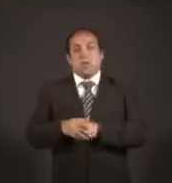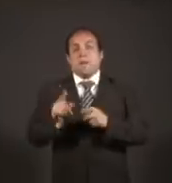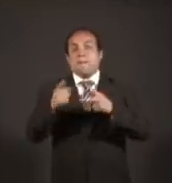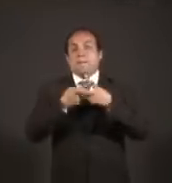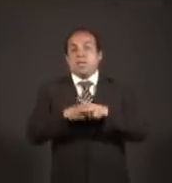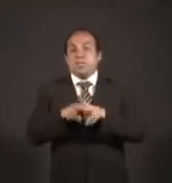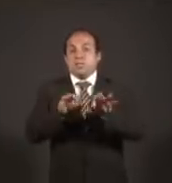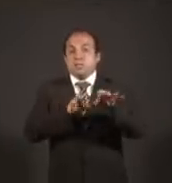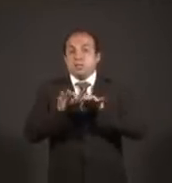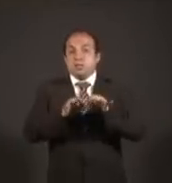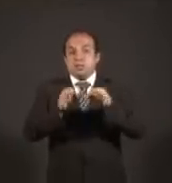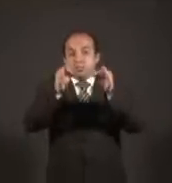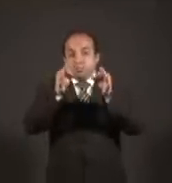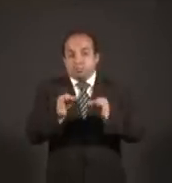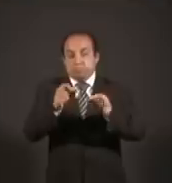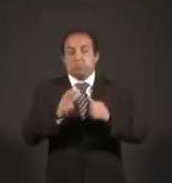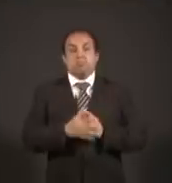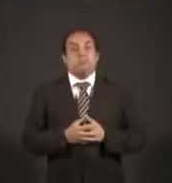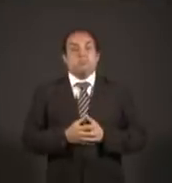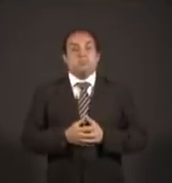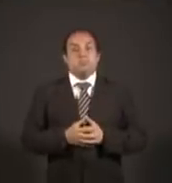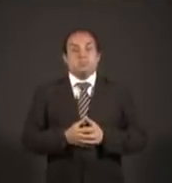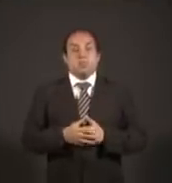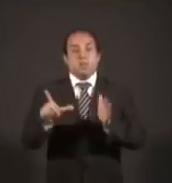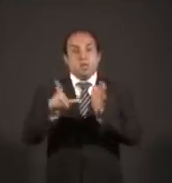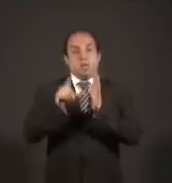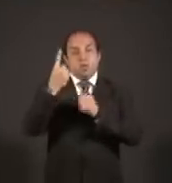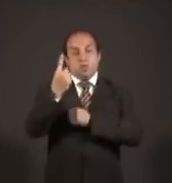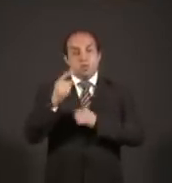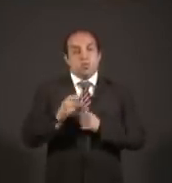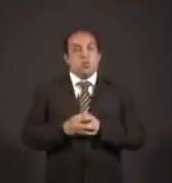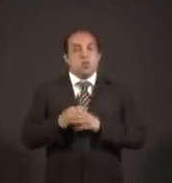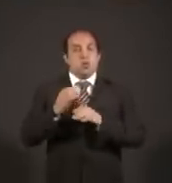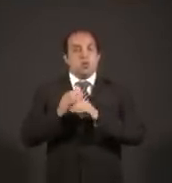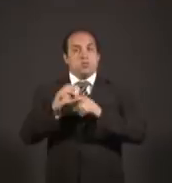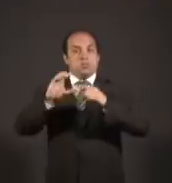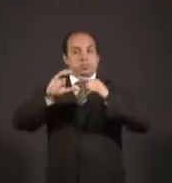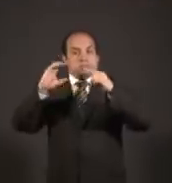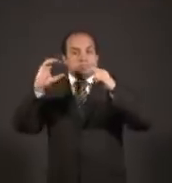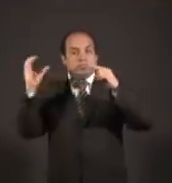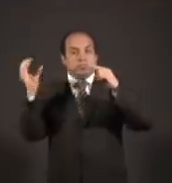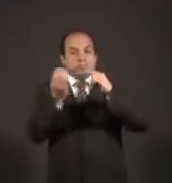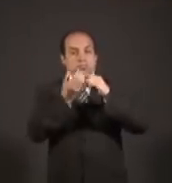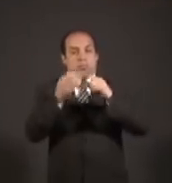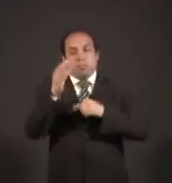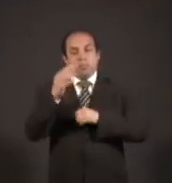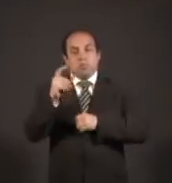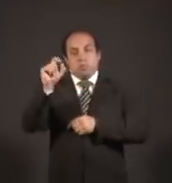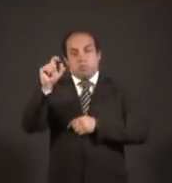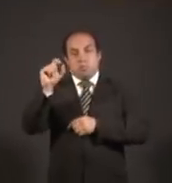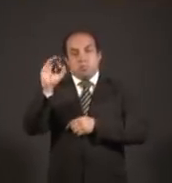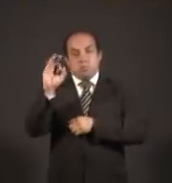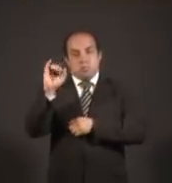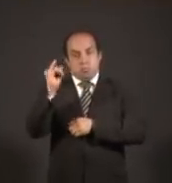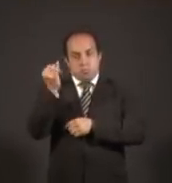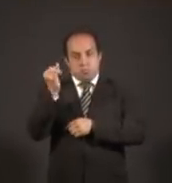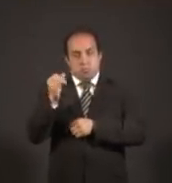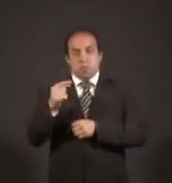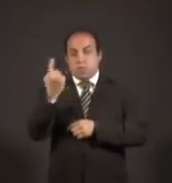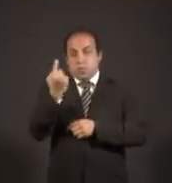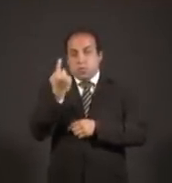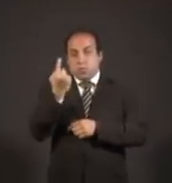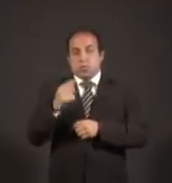operación definitiva esta línea 1 del cablebús alrededor del 20 de junio. Requiere un mes